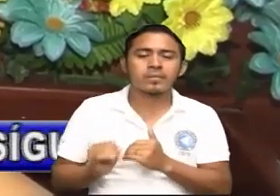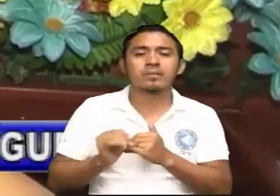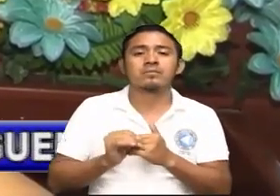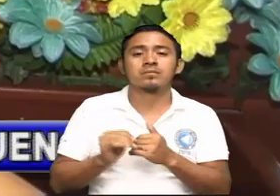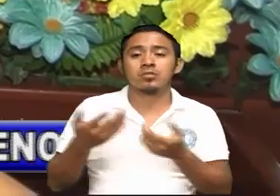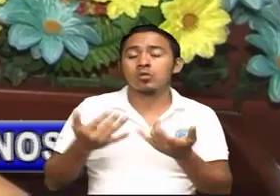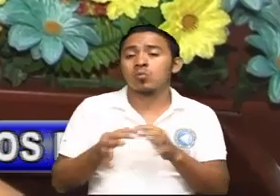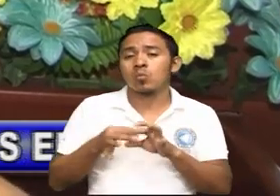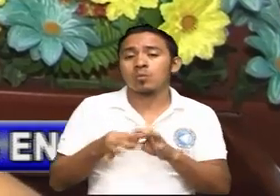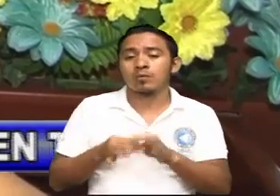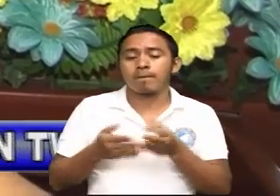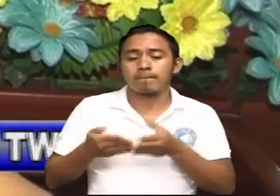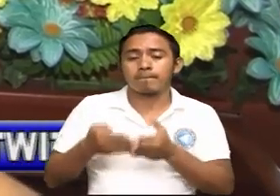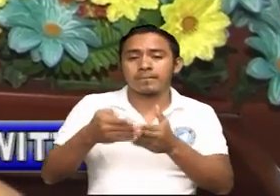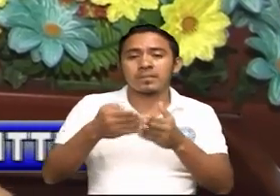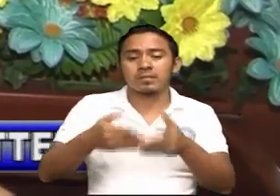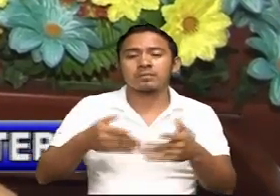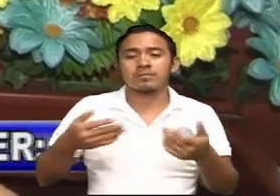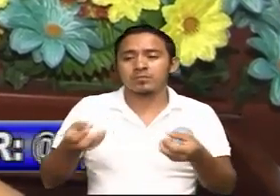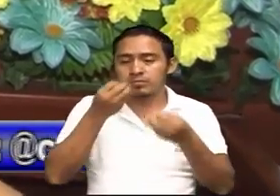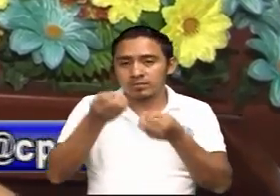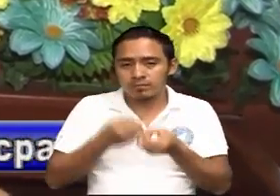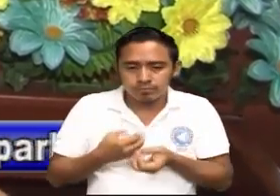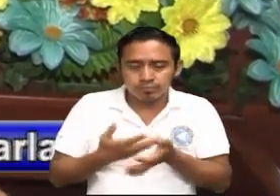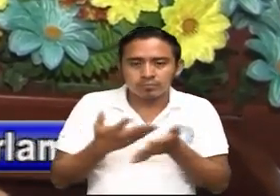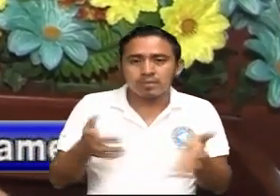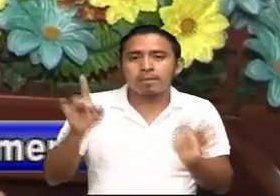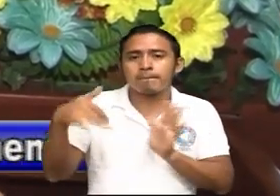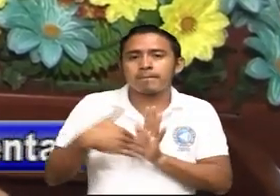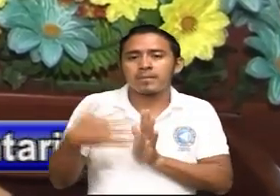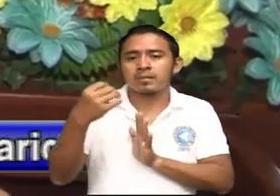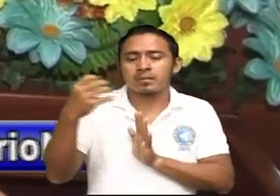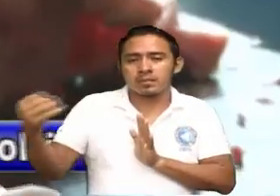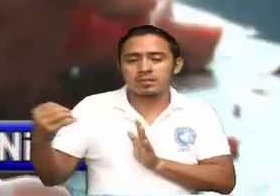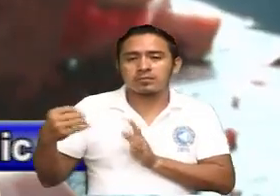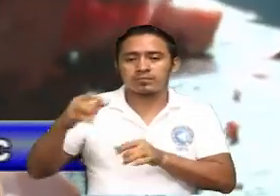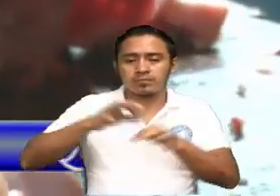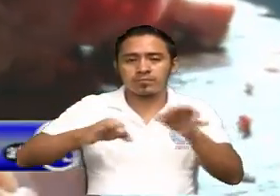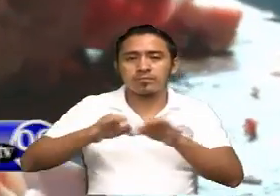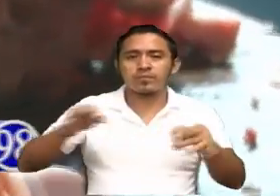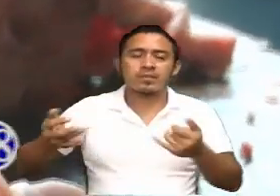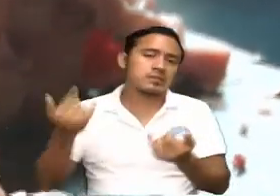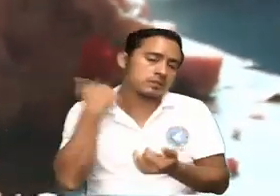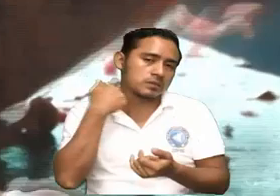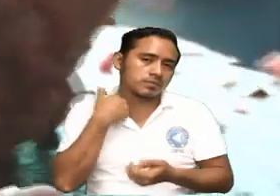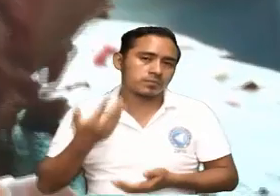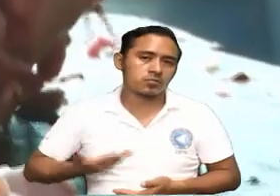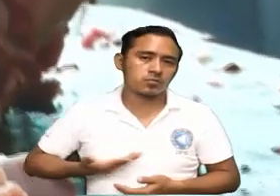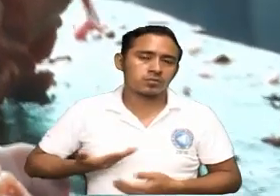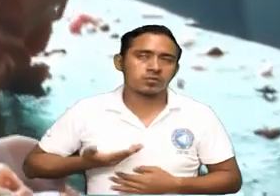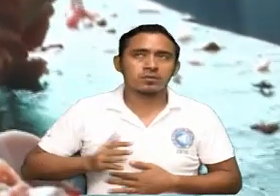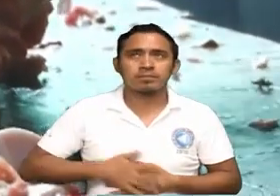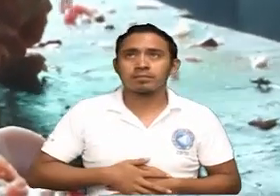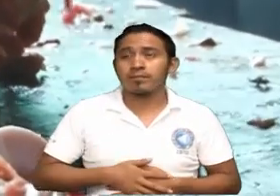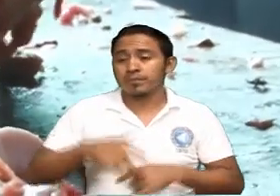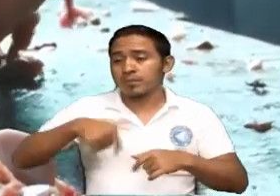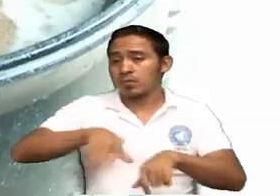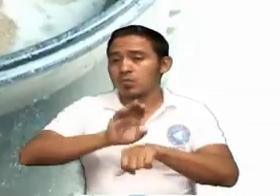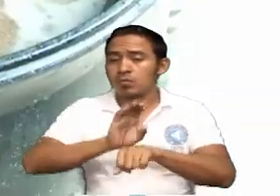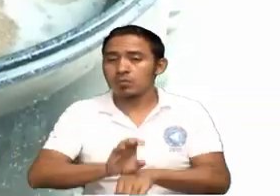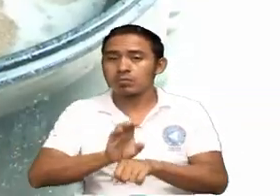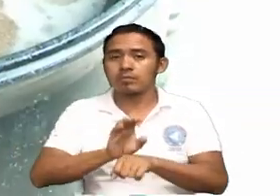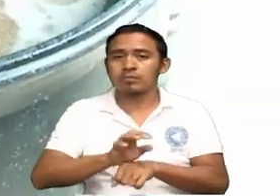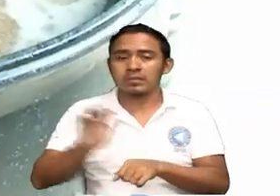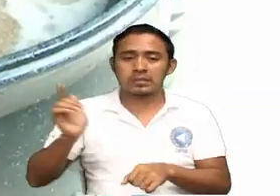Domingo, posteriormente se hace repartición de los 1,500 nacatamales y siempre pues la chicha que no puede faltar. Este año la tradición